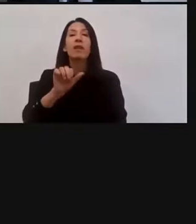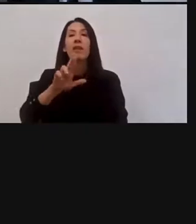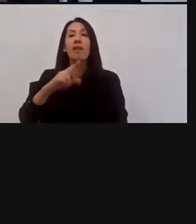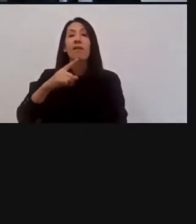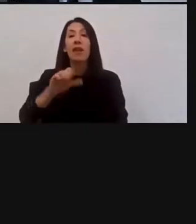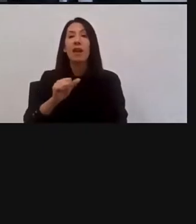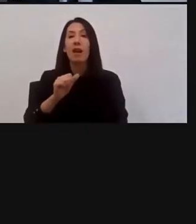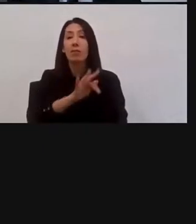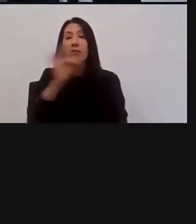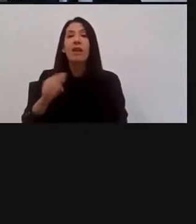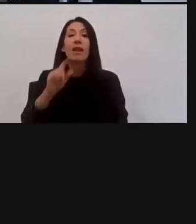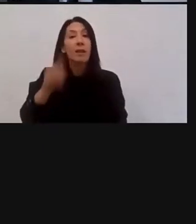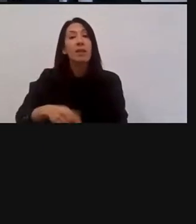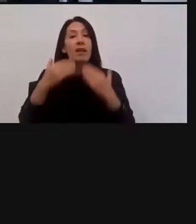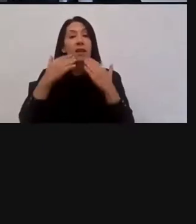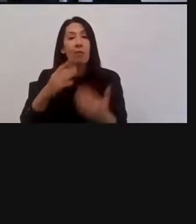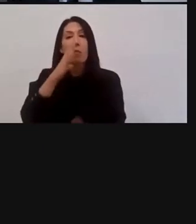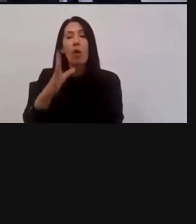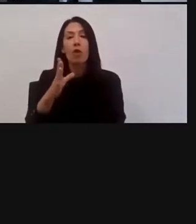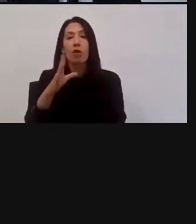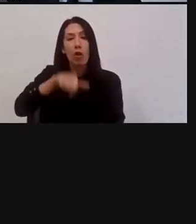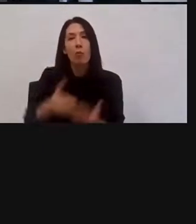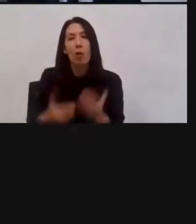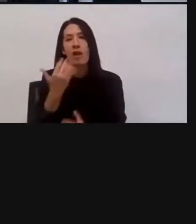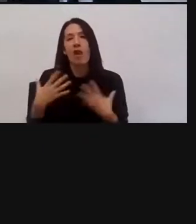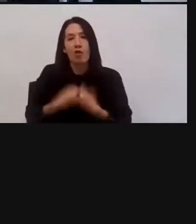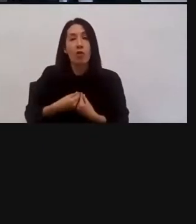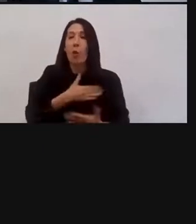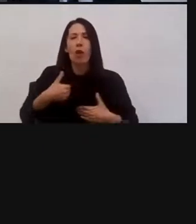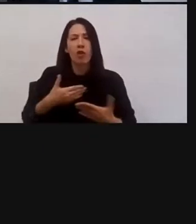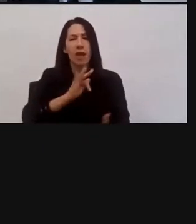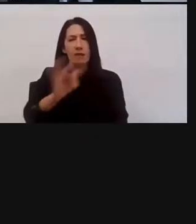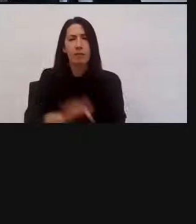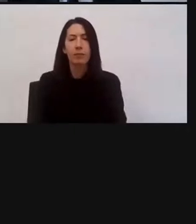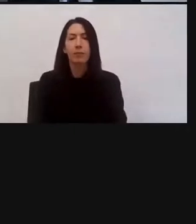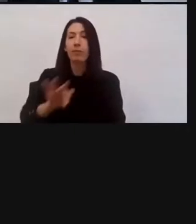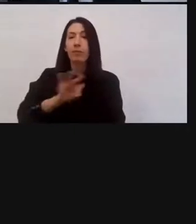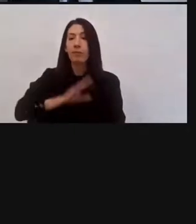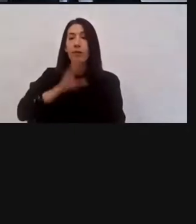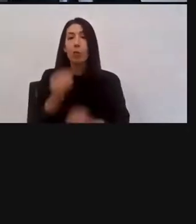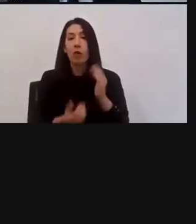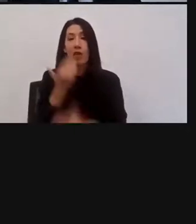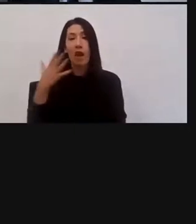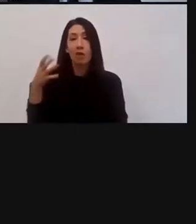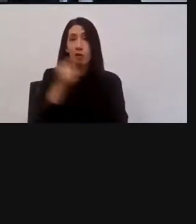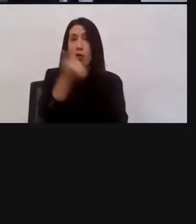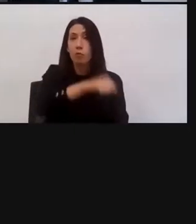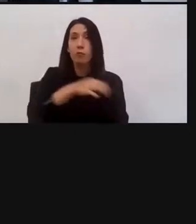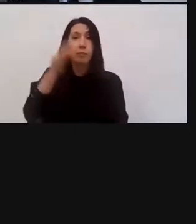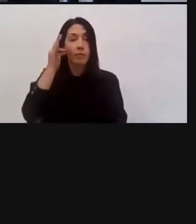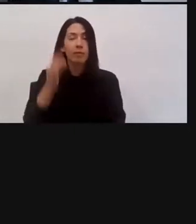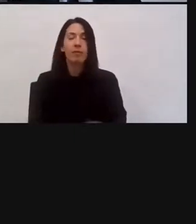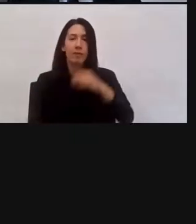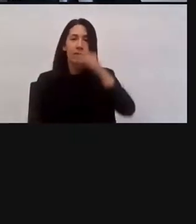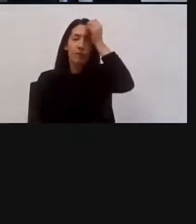agradeciéndote que hayas querido estar esta mañana con nosotros. Cuando quieras, Virginia. Bueno, buenos días a todos y a todas. Es un